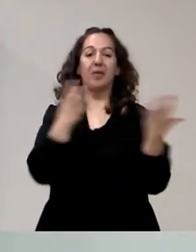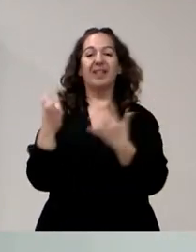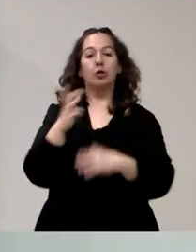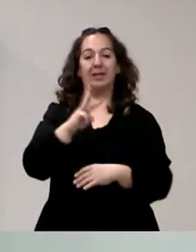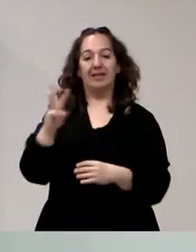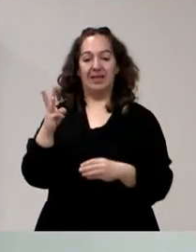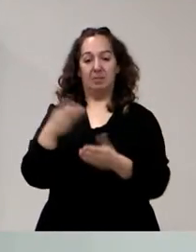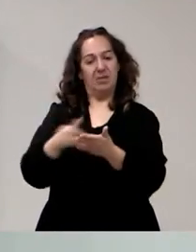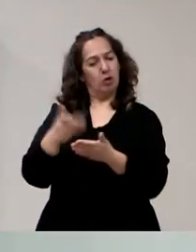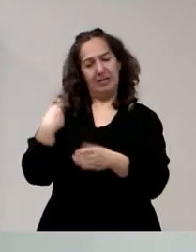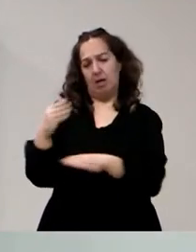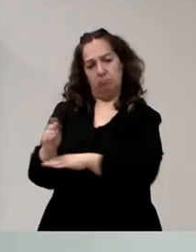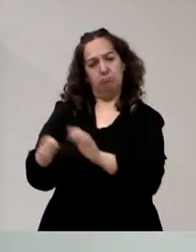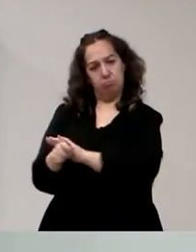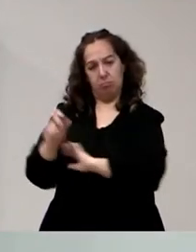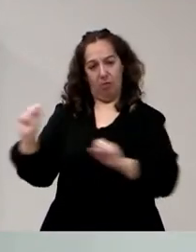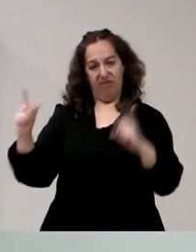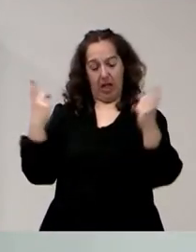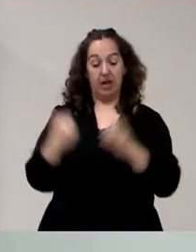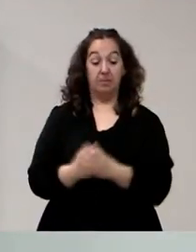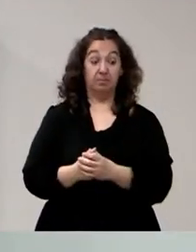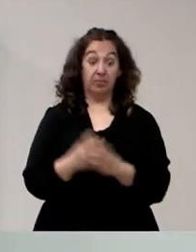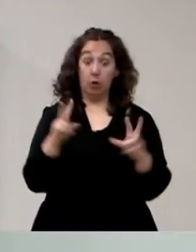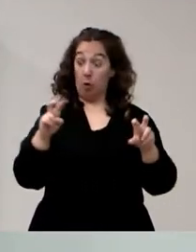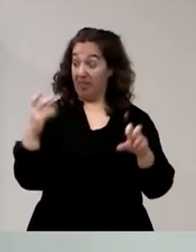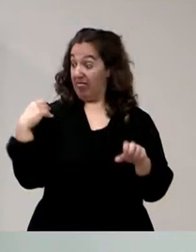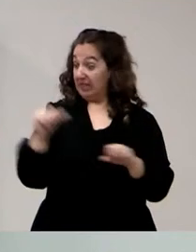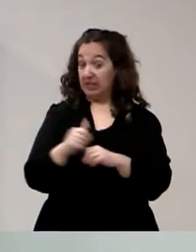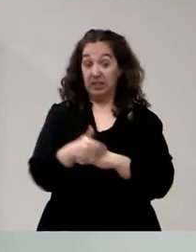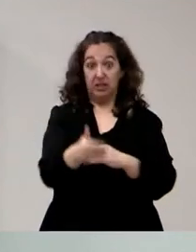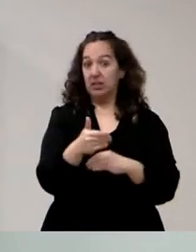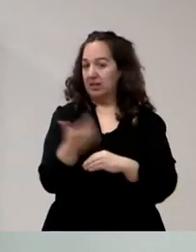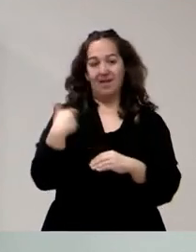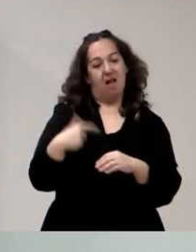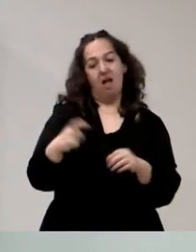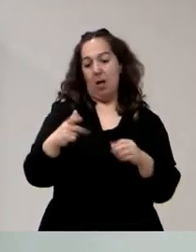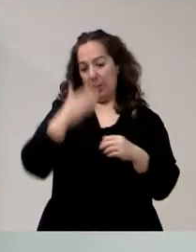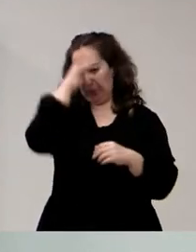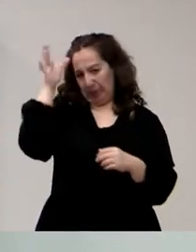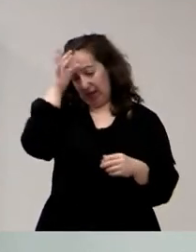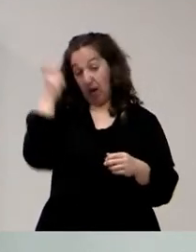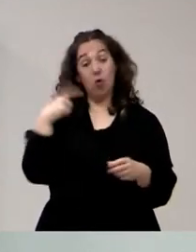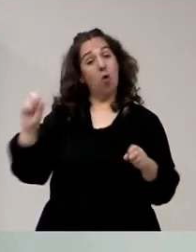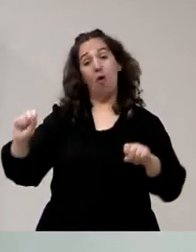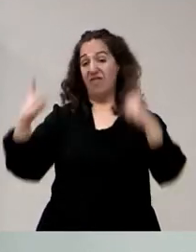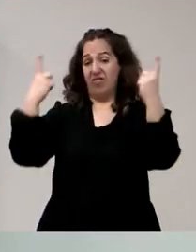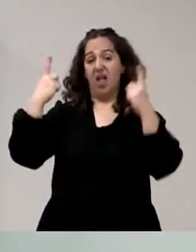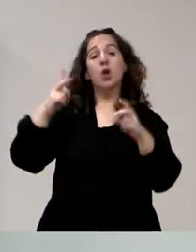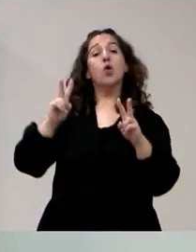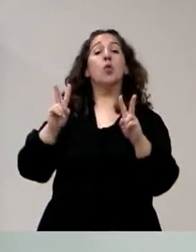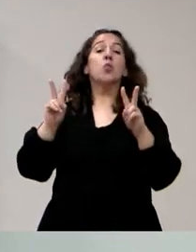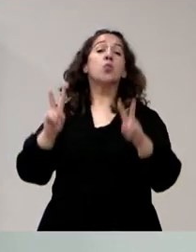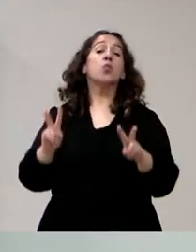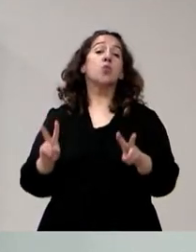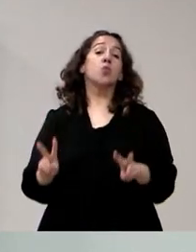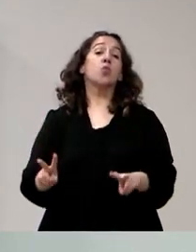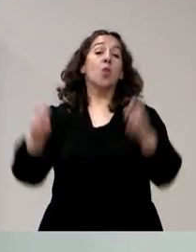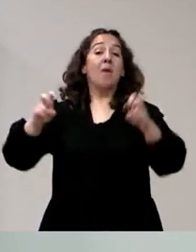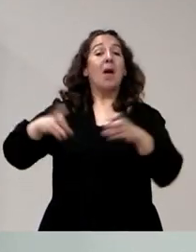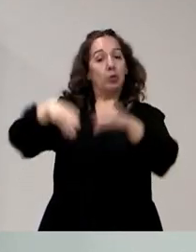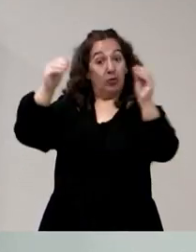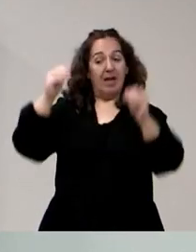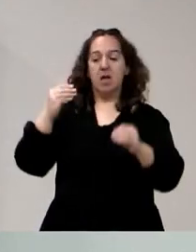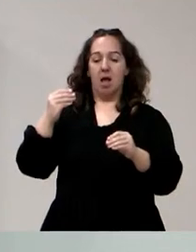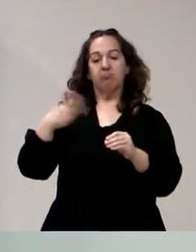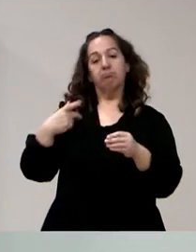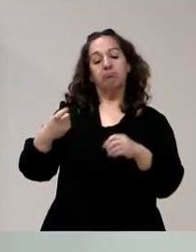millones darles algunas novedades no este verano ya estará operativo el nuevo apeadero de Nueva montaña y su ascensor en concreto el